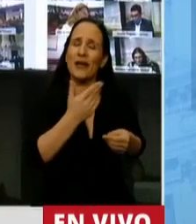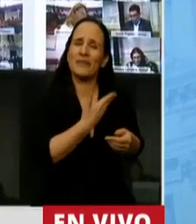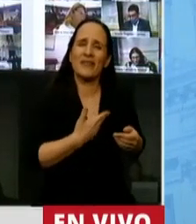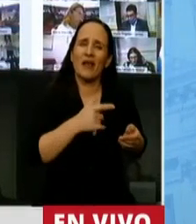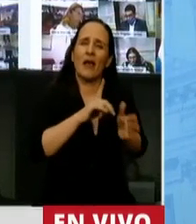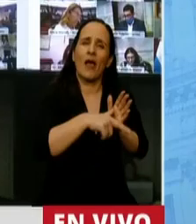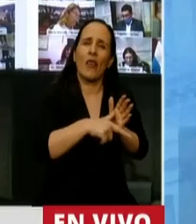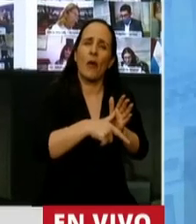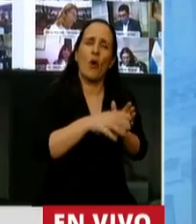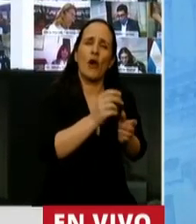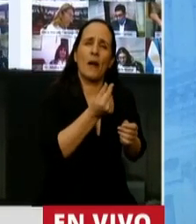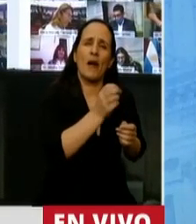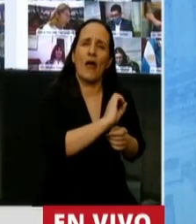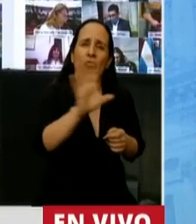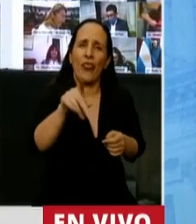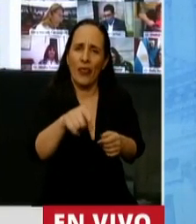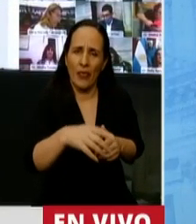recursos.